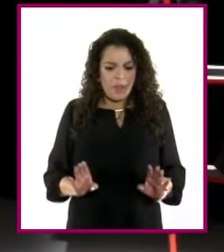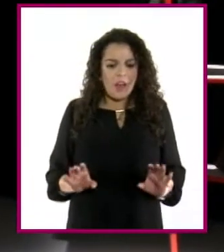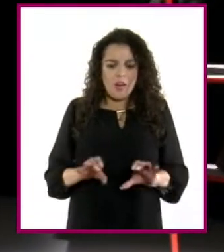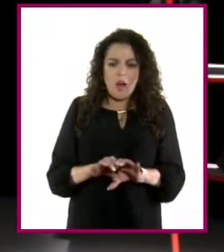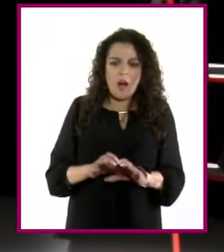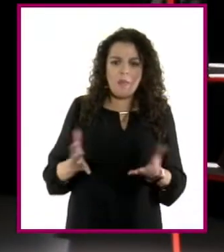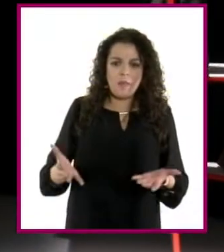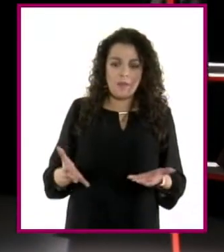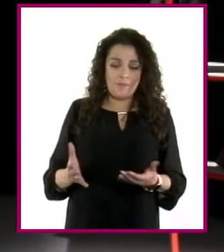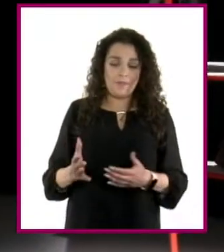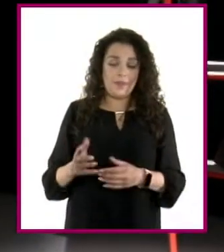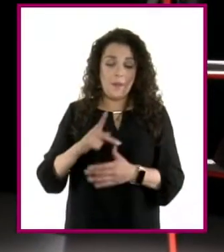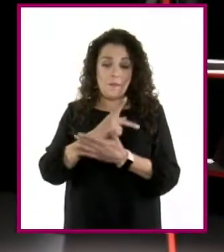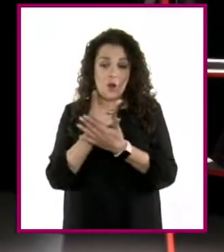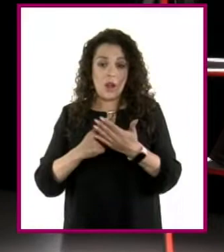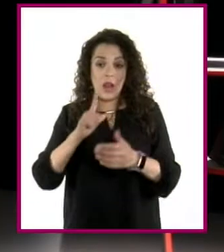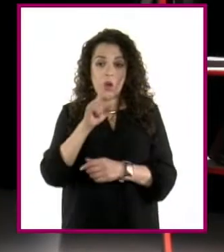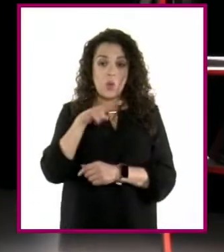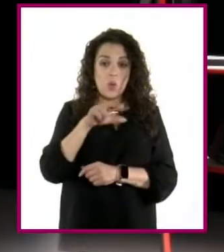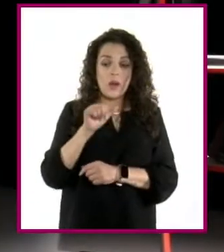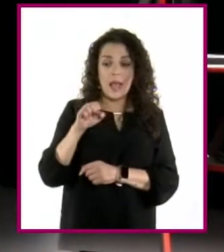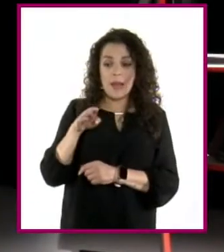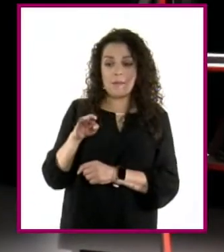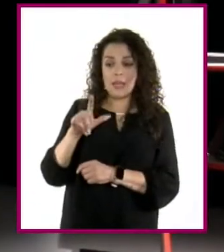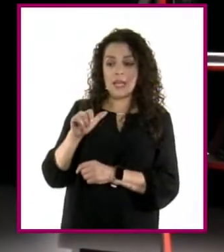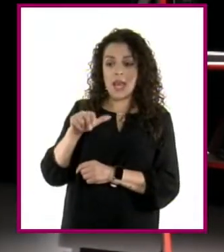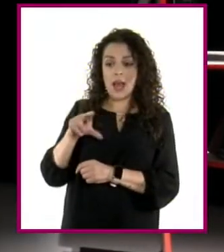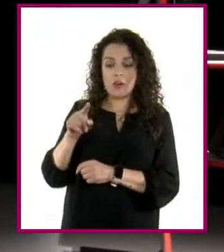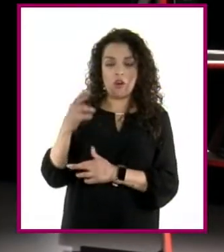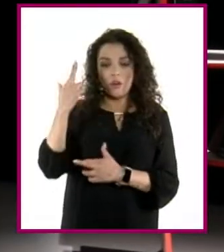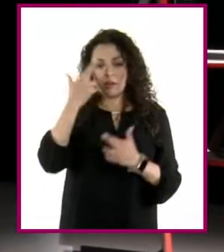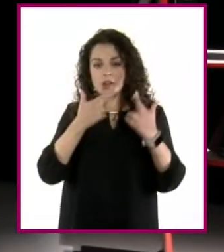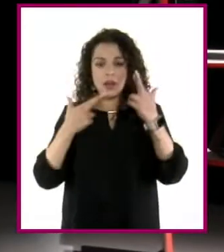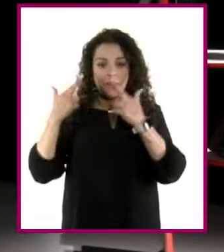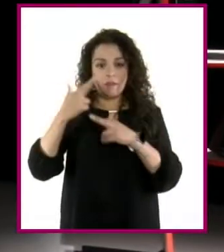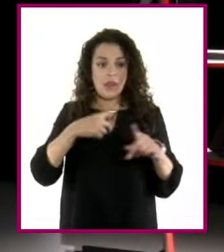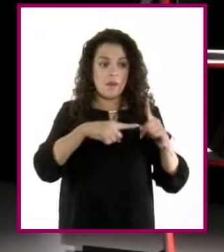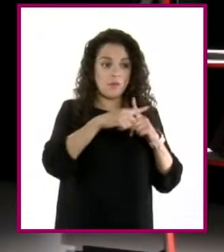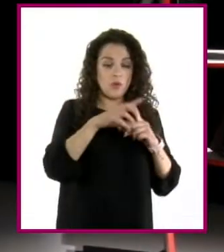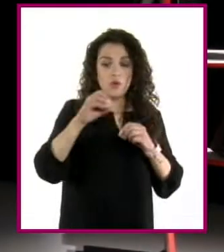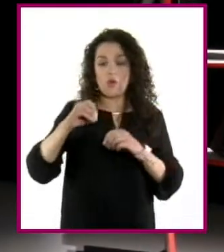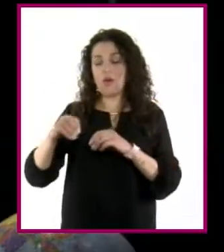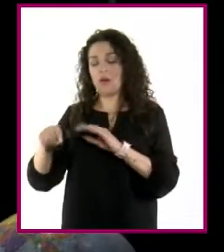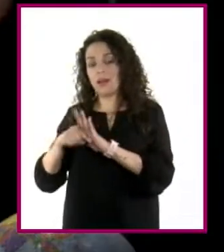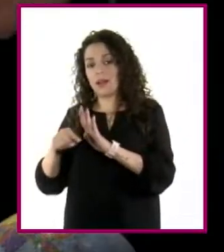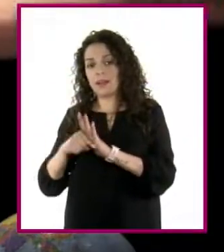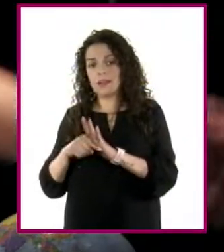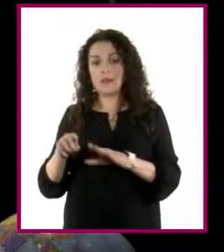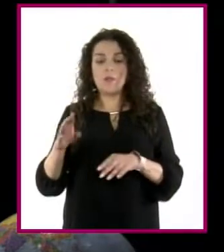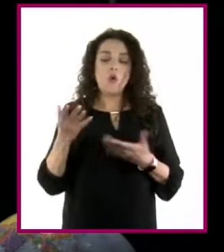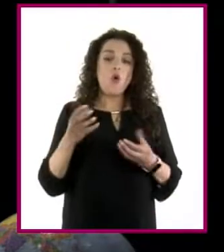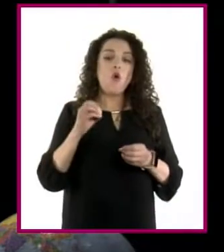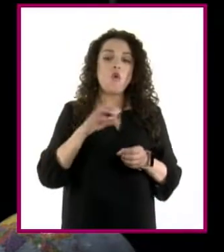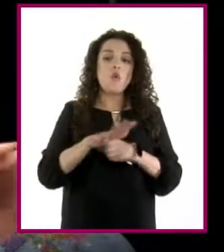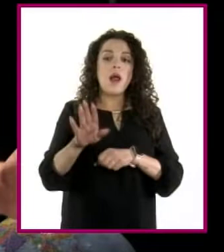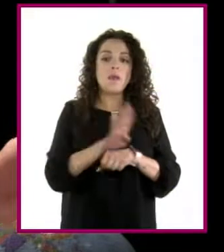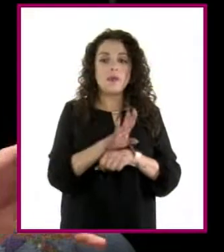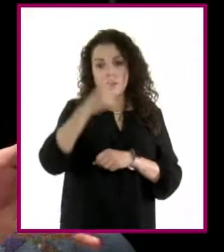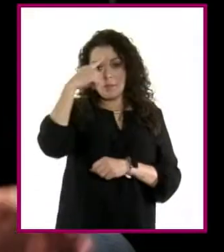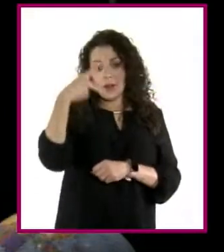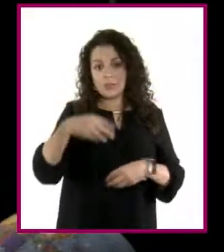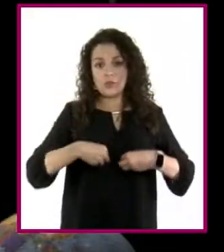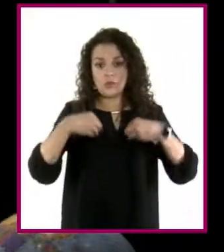tendrán ocasión de juzgar qué beneficios o perjuicios pueden tener la solidaridad para sus vidas. Pero basta